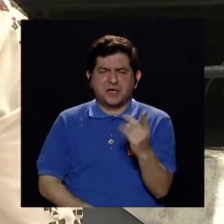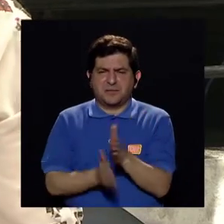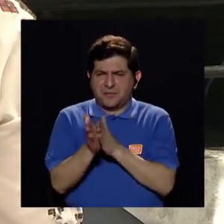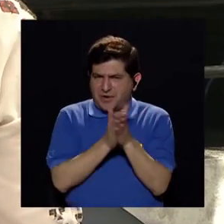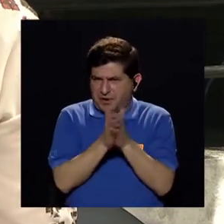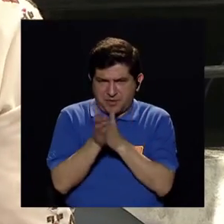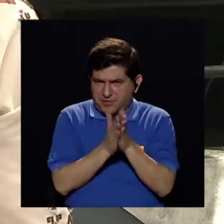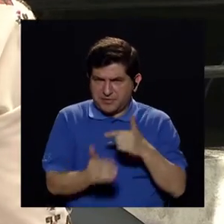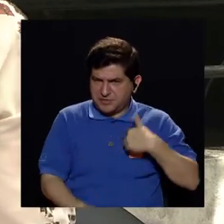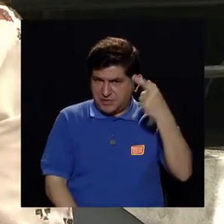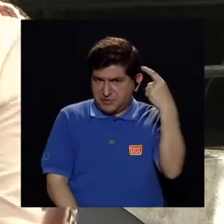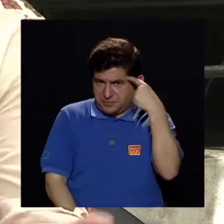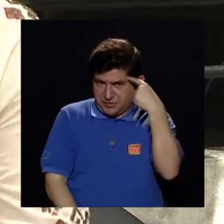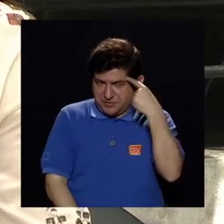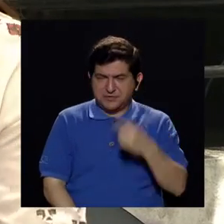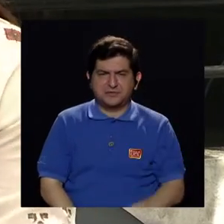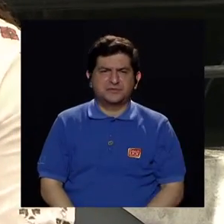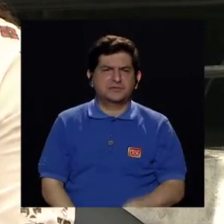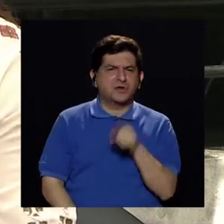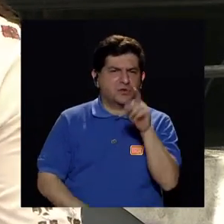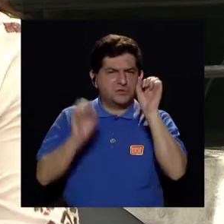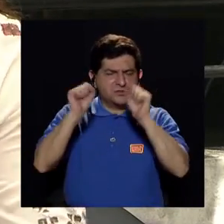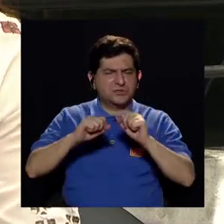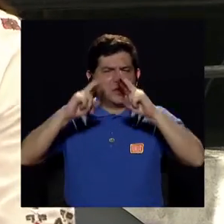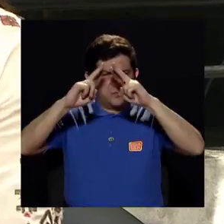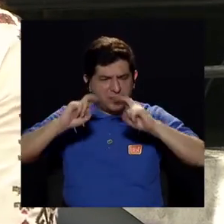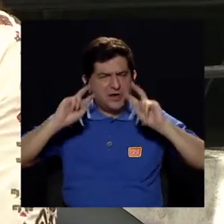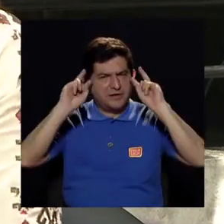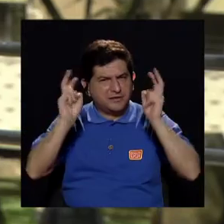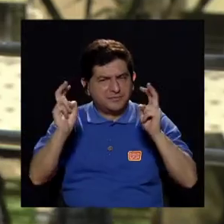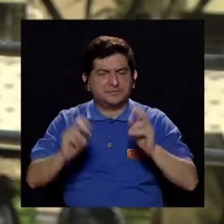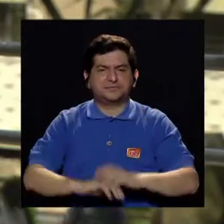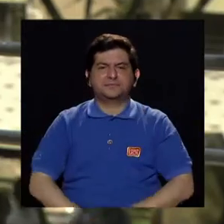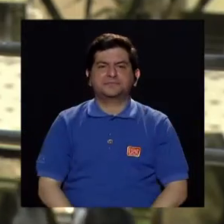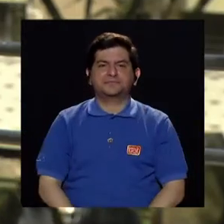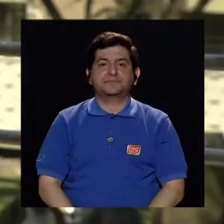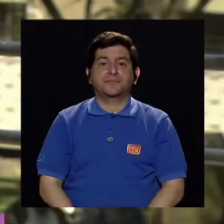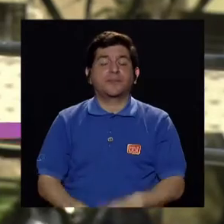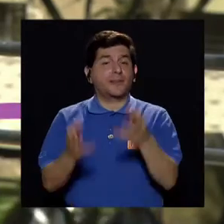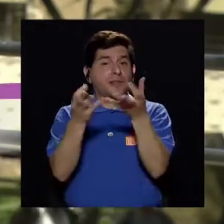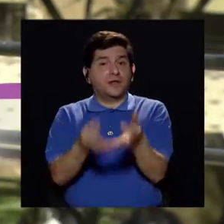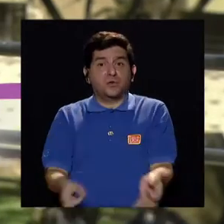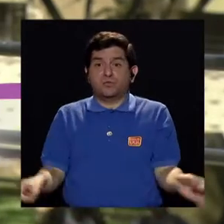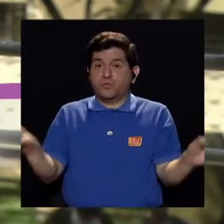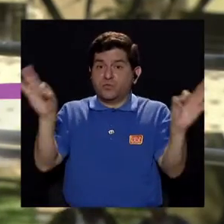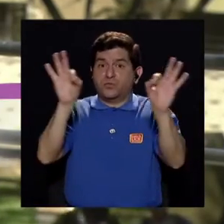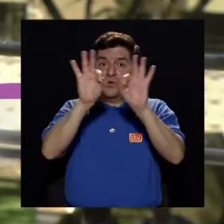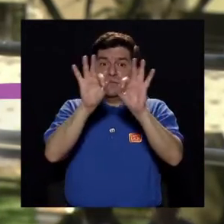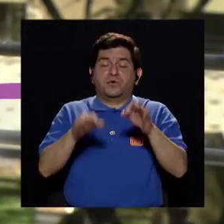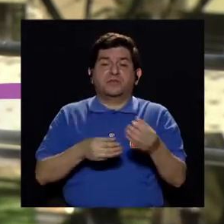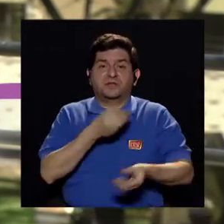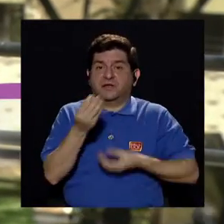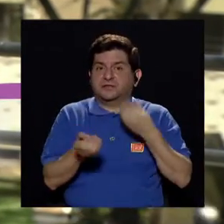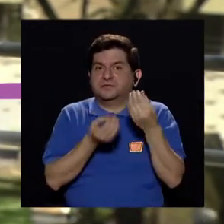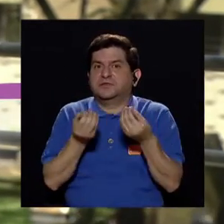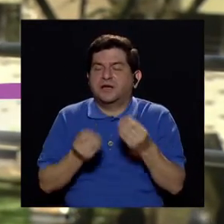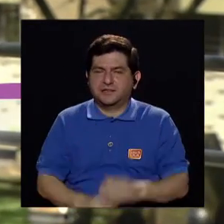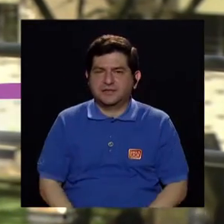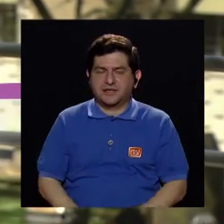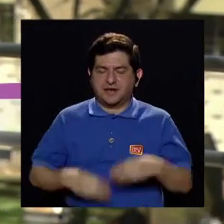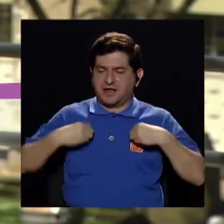bien algo provechoso, pienso yo. Me gustaría que usted aborde más sobre este tema. Bueno, lo más importante que tenemos que hacer